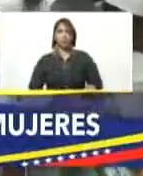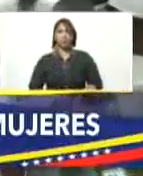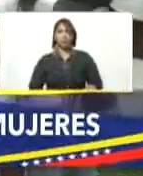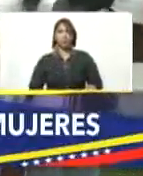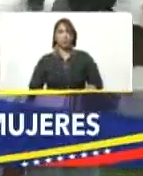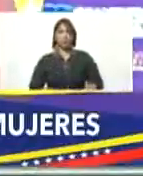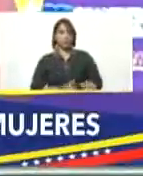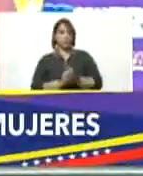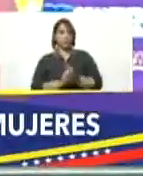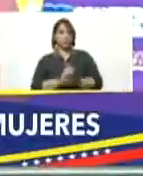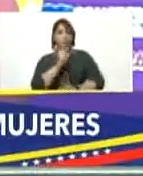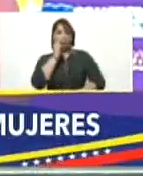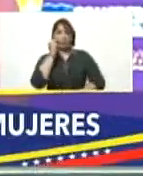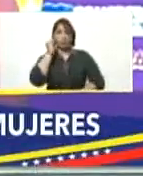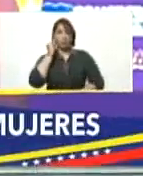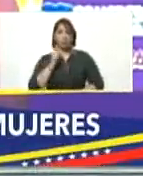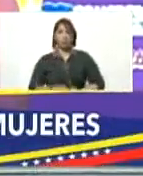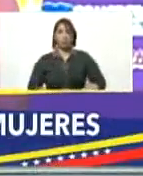Compañeras, compañeras.